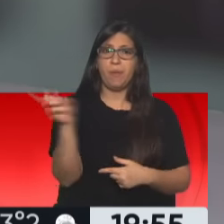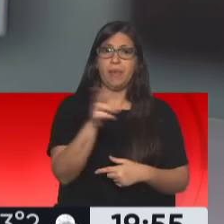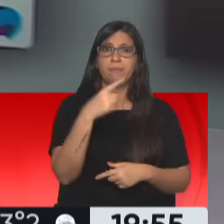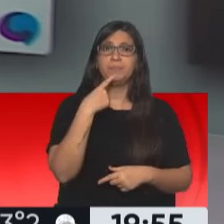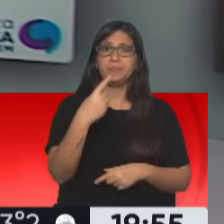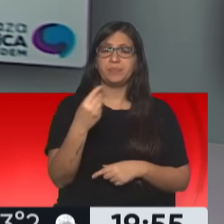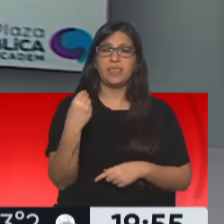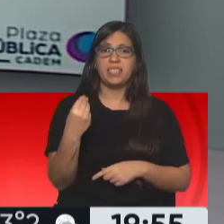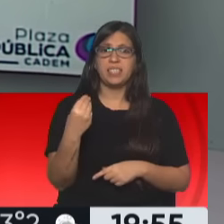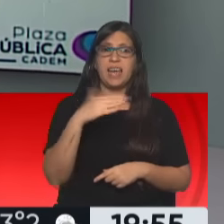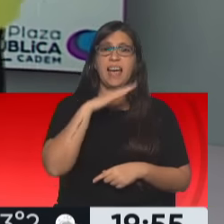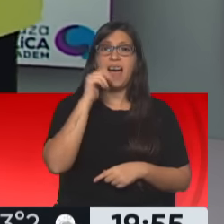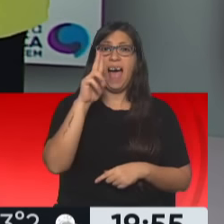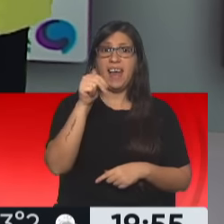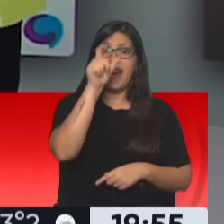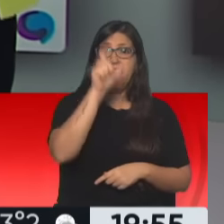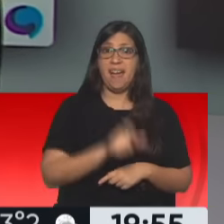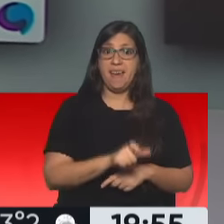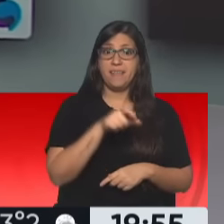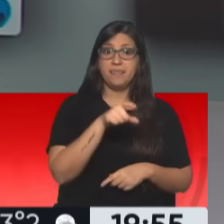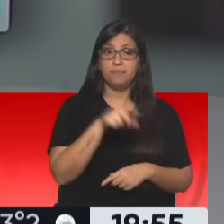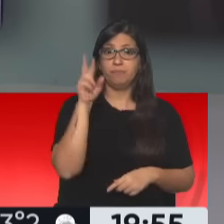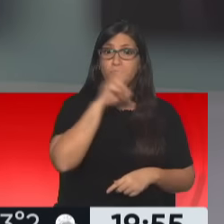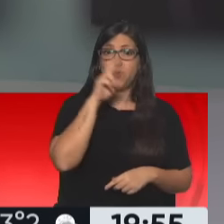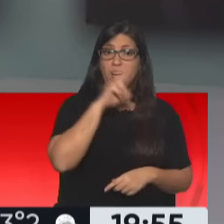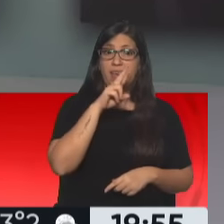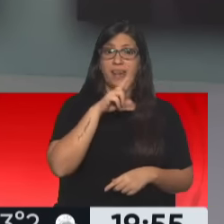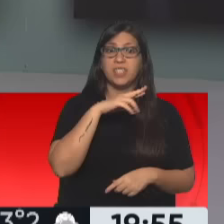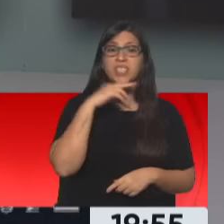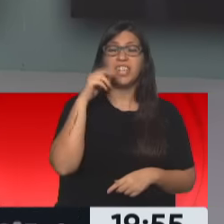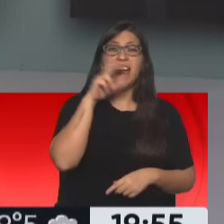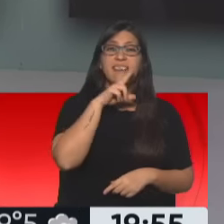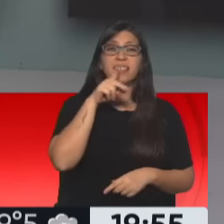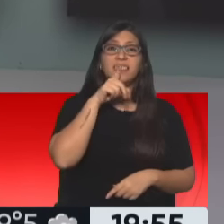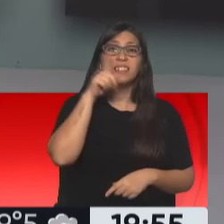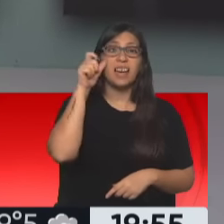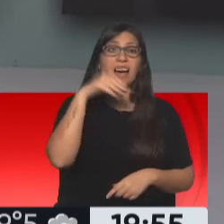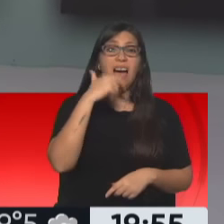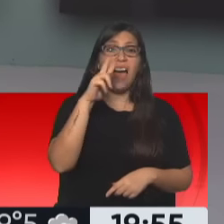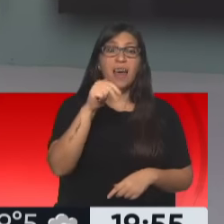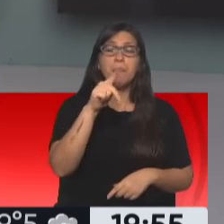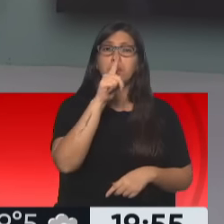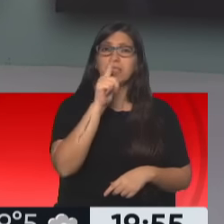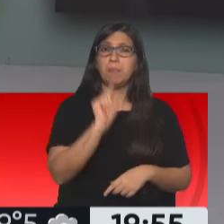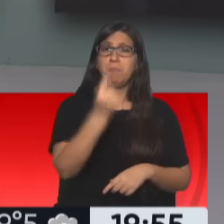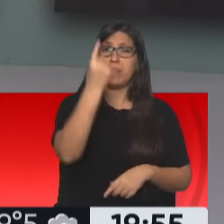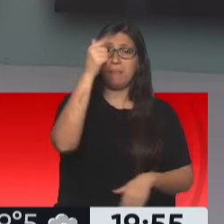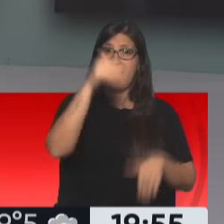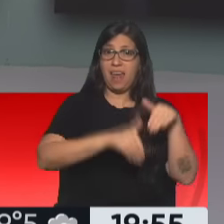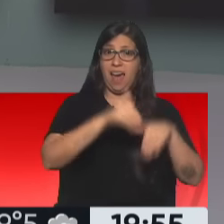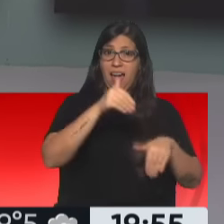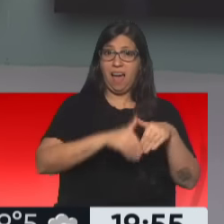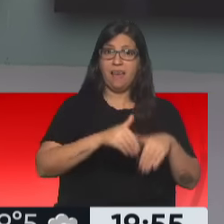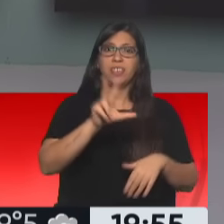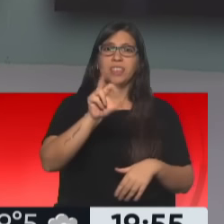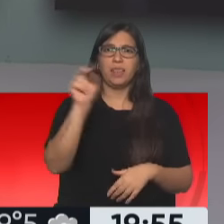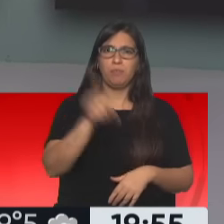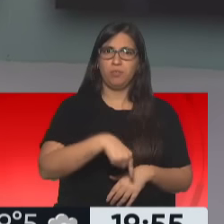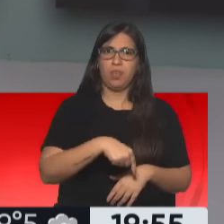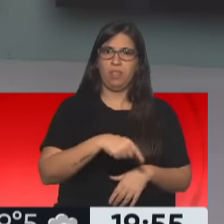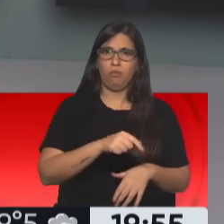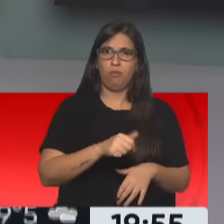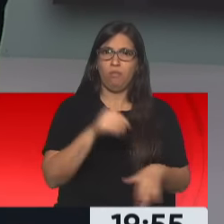caso de Jara, actualmente, en la última encuesta, obtendría en la primera vuelta un 30%,